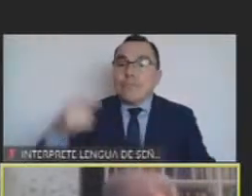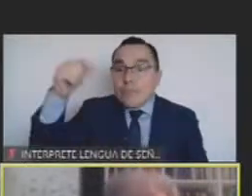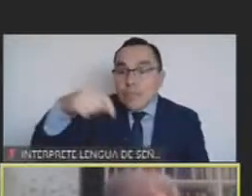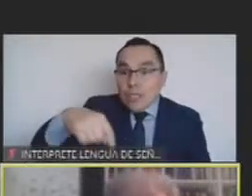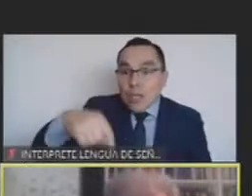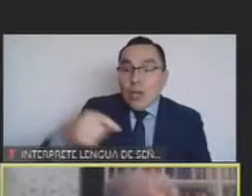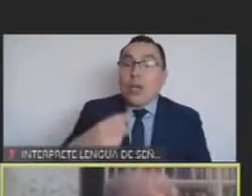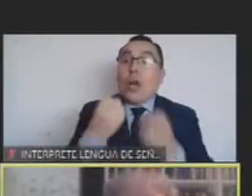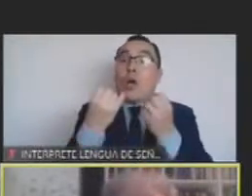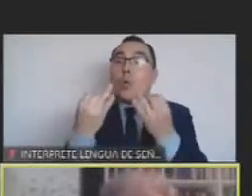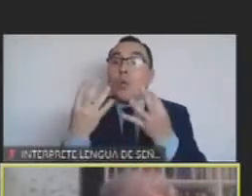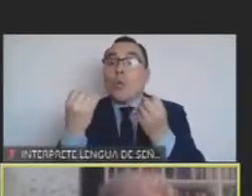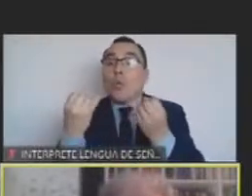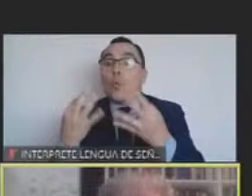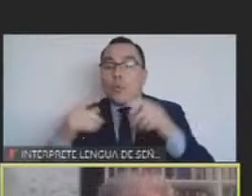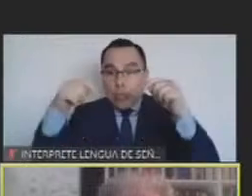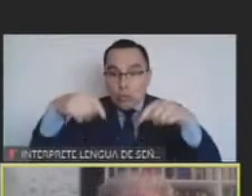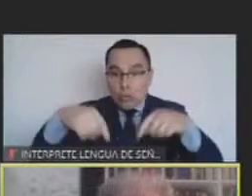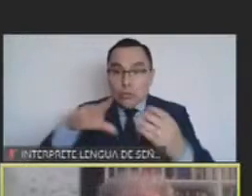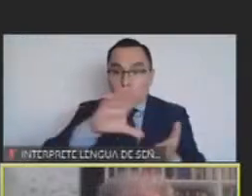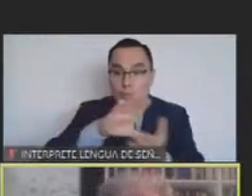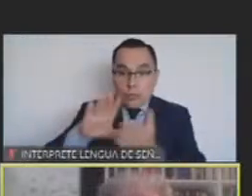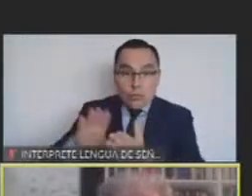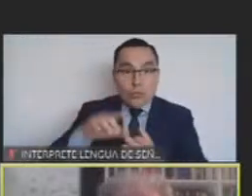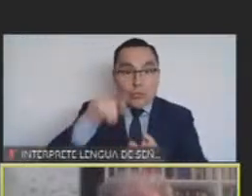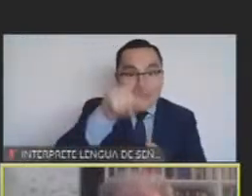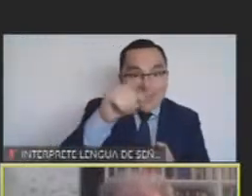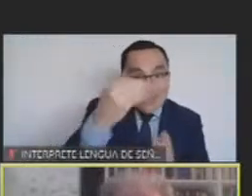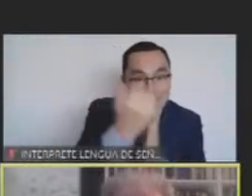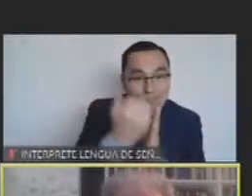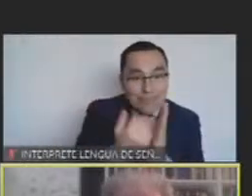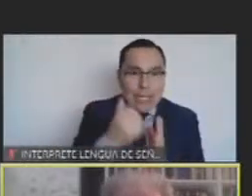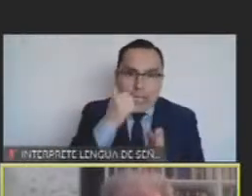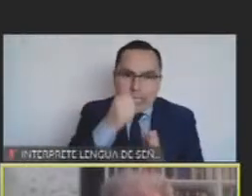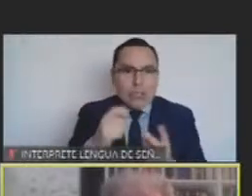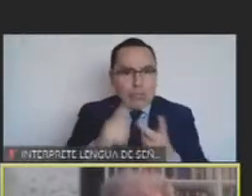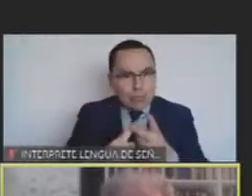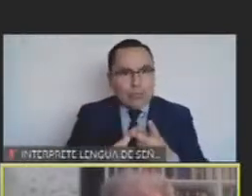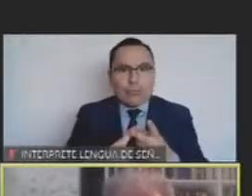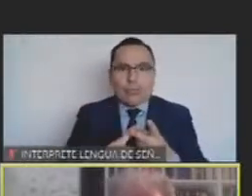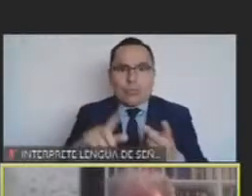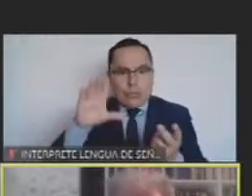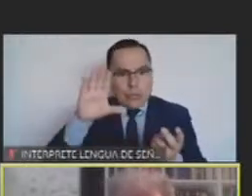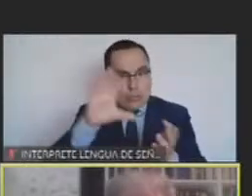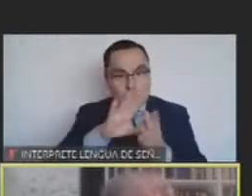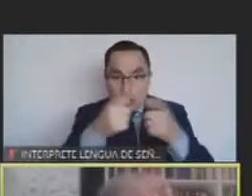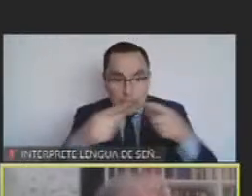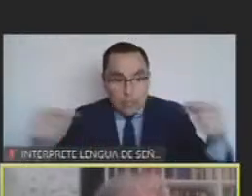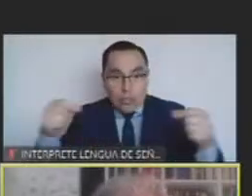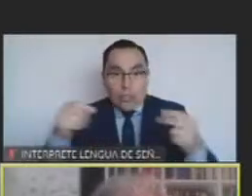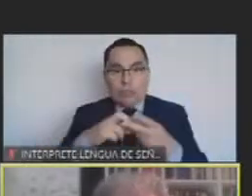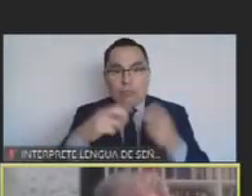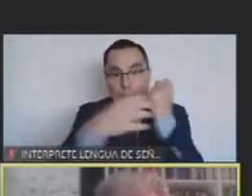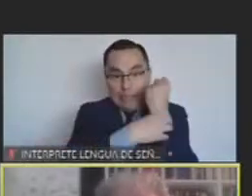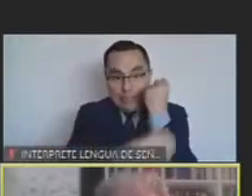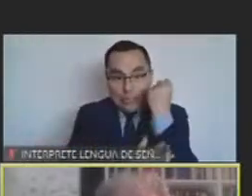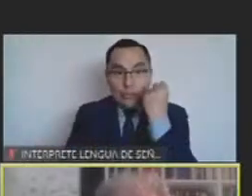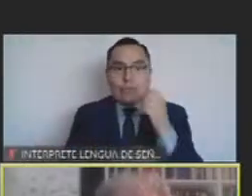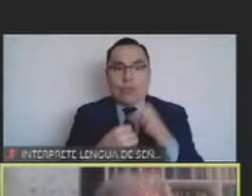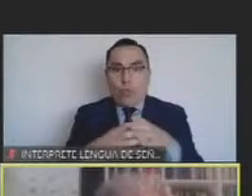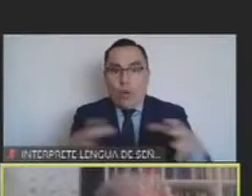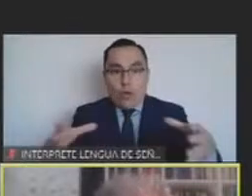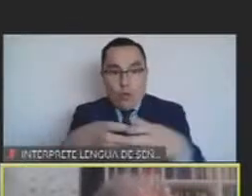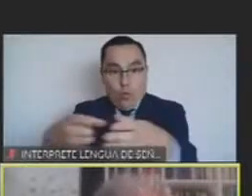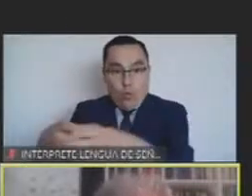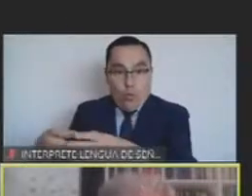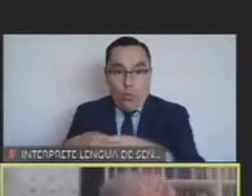números de contagios a nivel nacional, regional y comunal, y regional diario, pero no a nivel de comuna, solamente